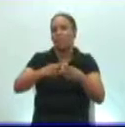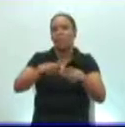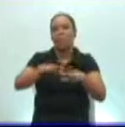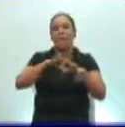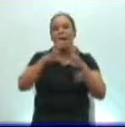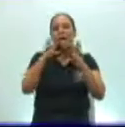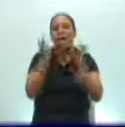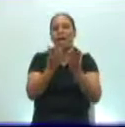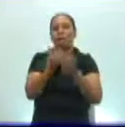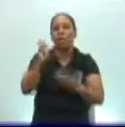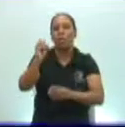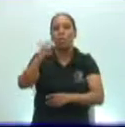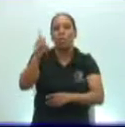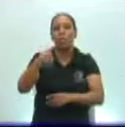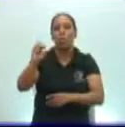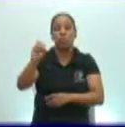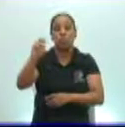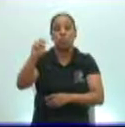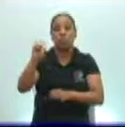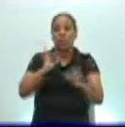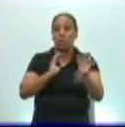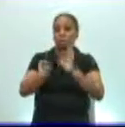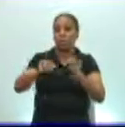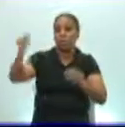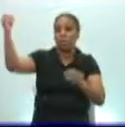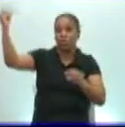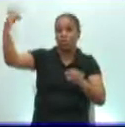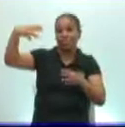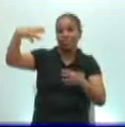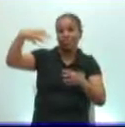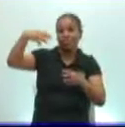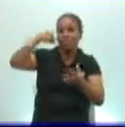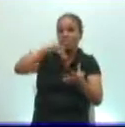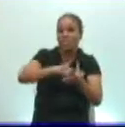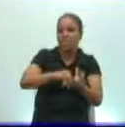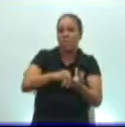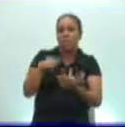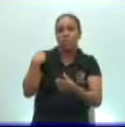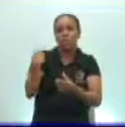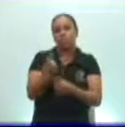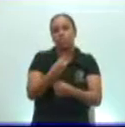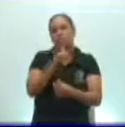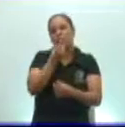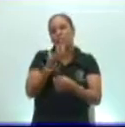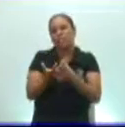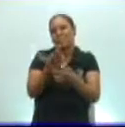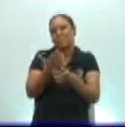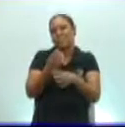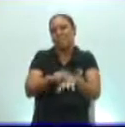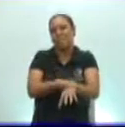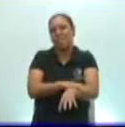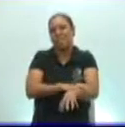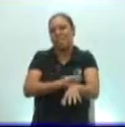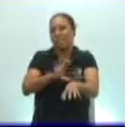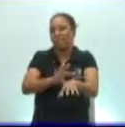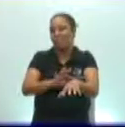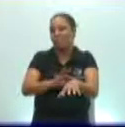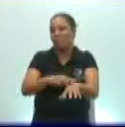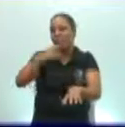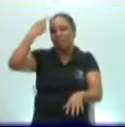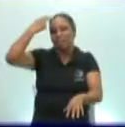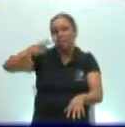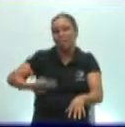que impide que los rayos ultravioleta lleguen directamente hacia nosotros y que pueden provocar daños a la salud